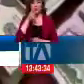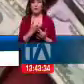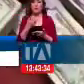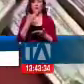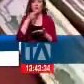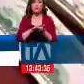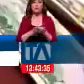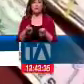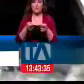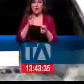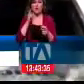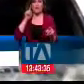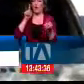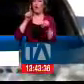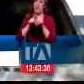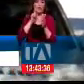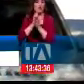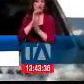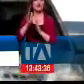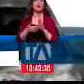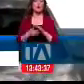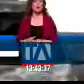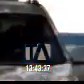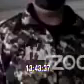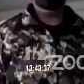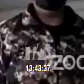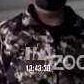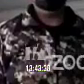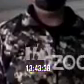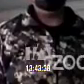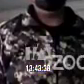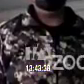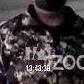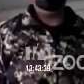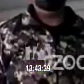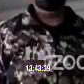escrito para apelar. En Guayaquil, Carlos Acoto, 24 horas. Okay.